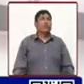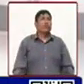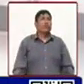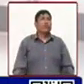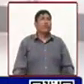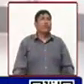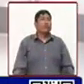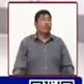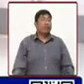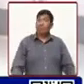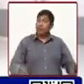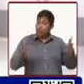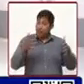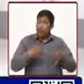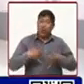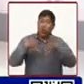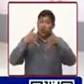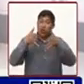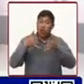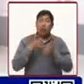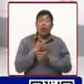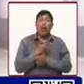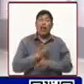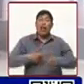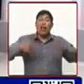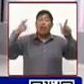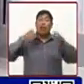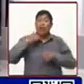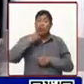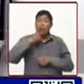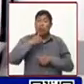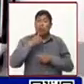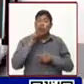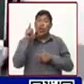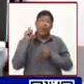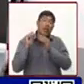La Libertadores Femenina se va a disputar en Cali, y atentos que...